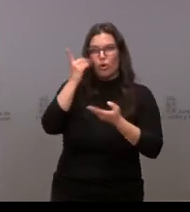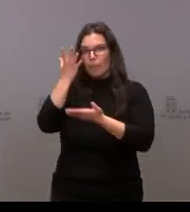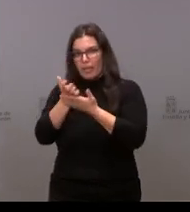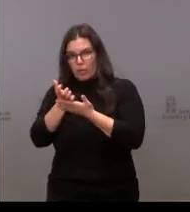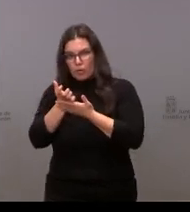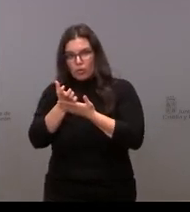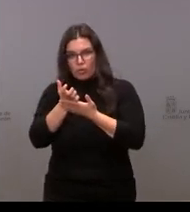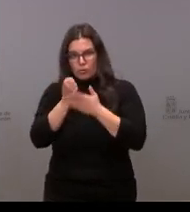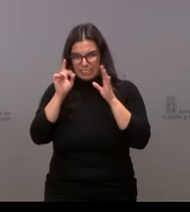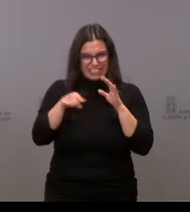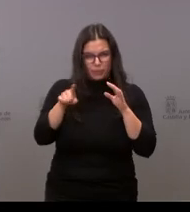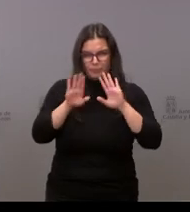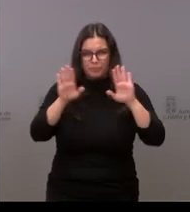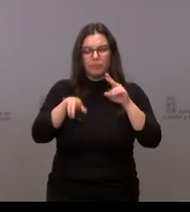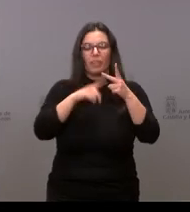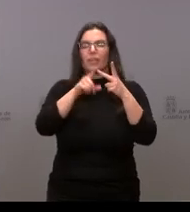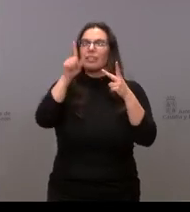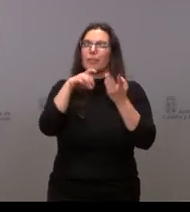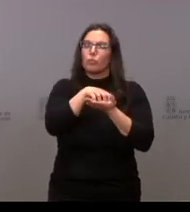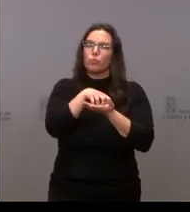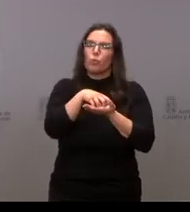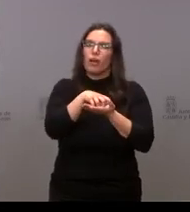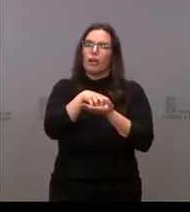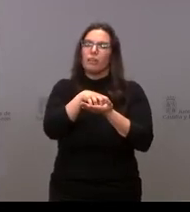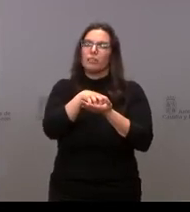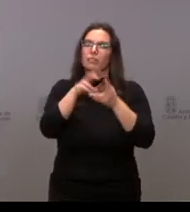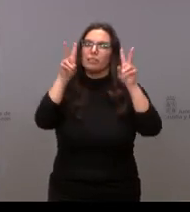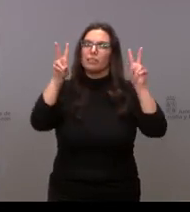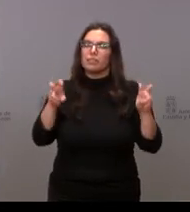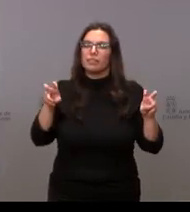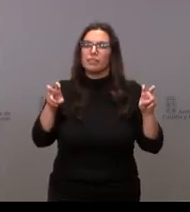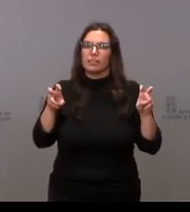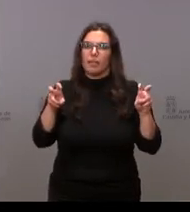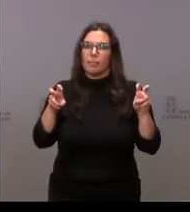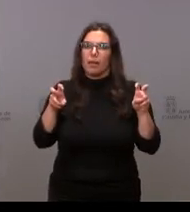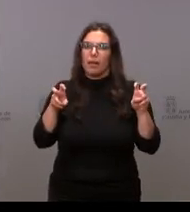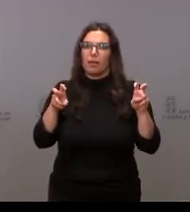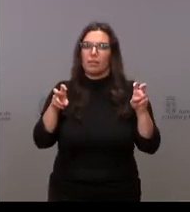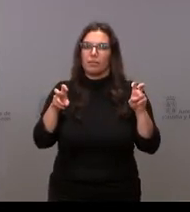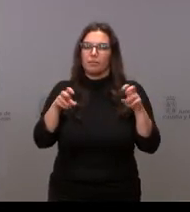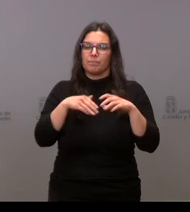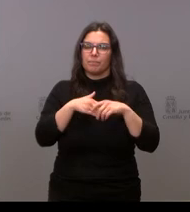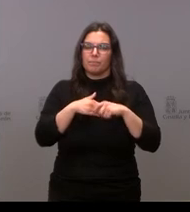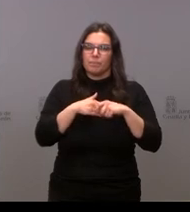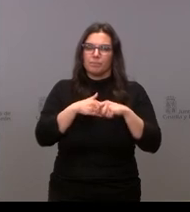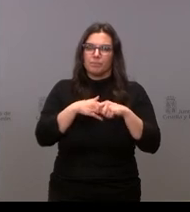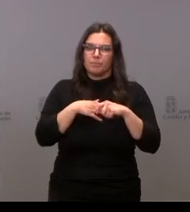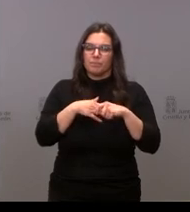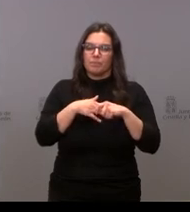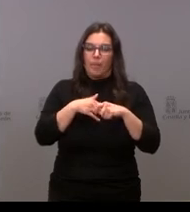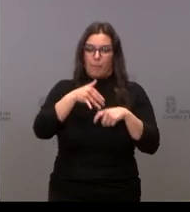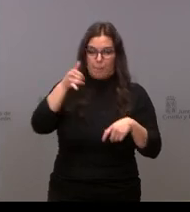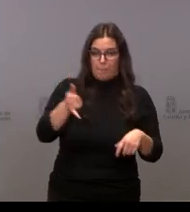y luego me ha quedado la duda respecto a la tramitación o no puesta en marcha de la gran de la baja médica